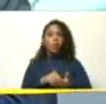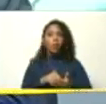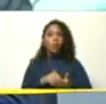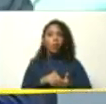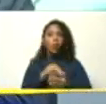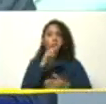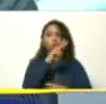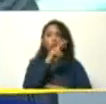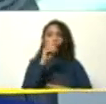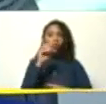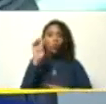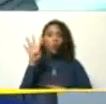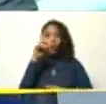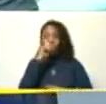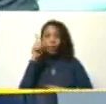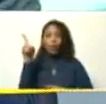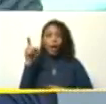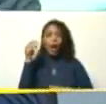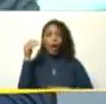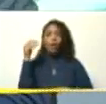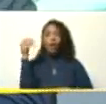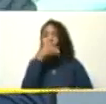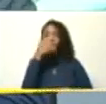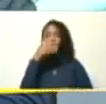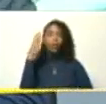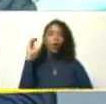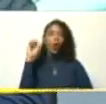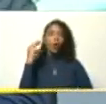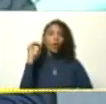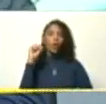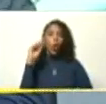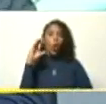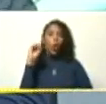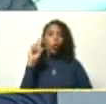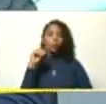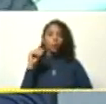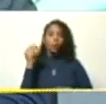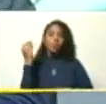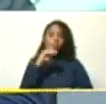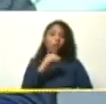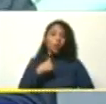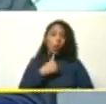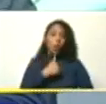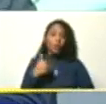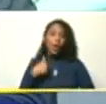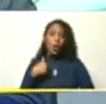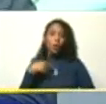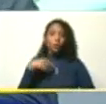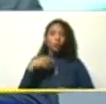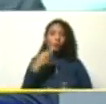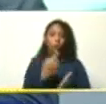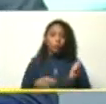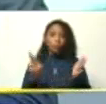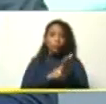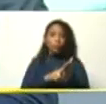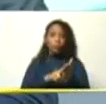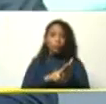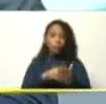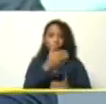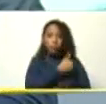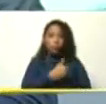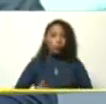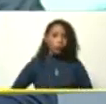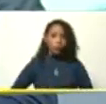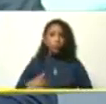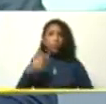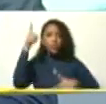204 años del Correo del Orinoco. Bueno, presidente, y por lo demás, quisiera reivindicar al comandante Chávez no solamente como un